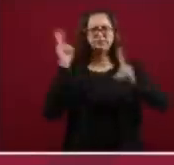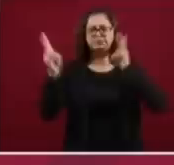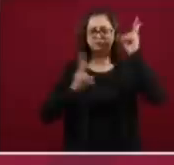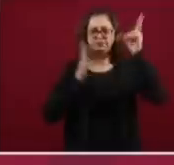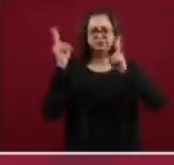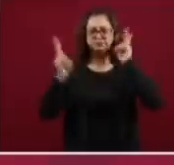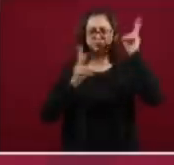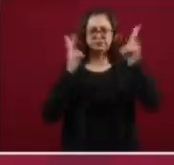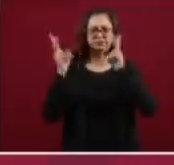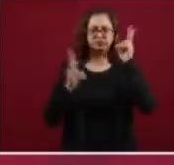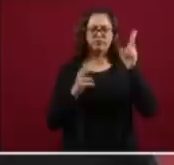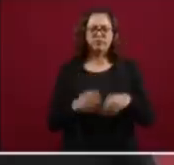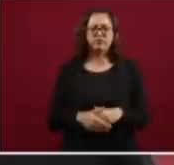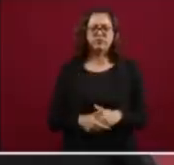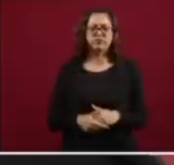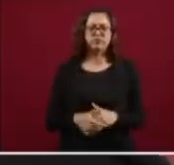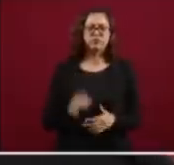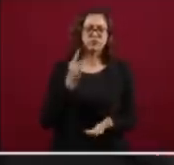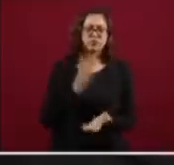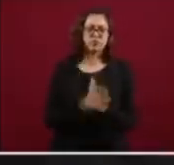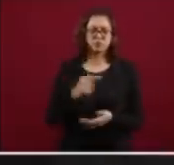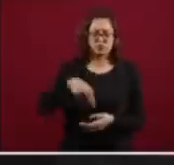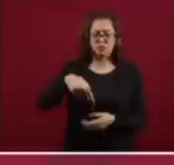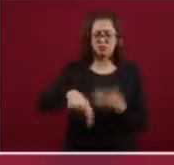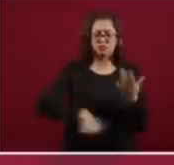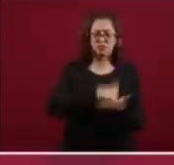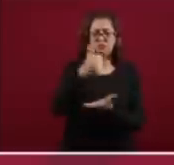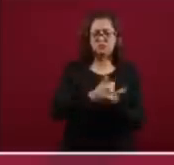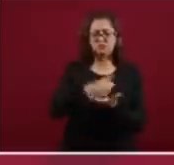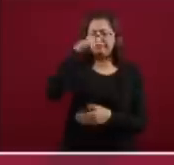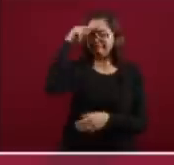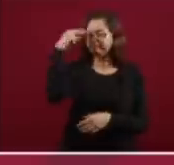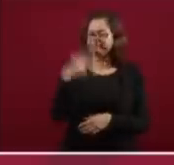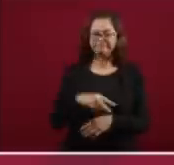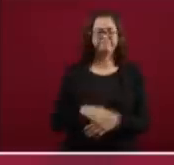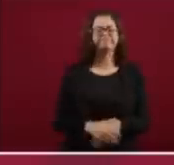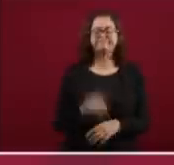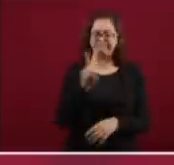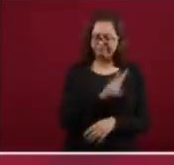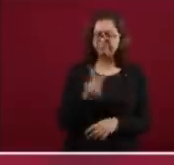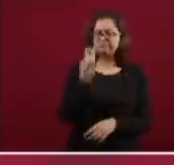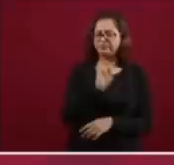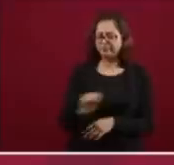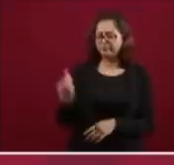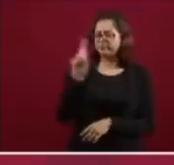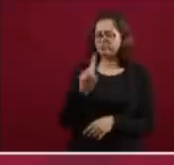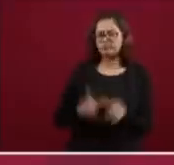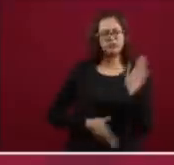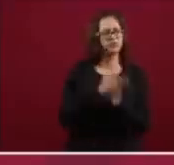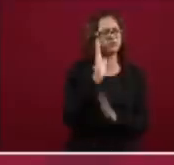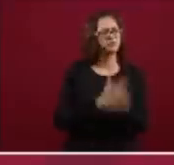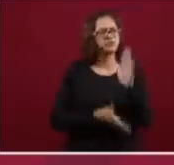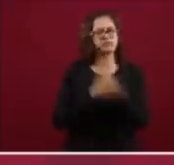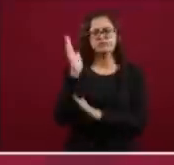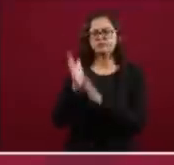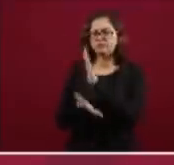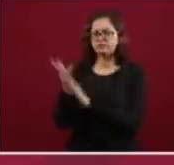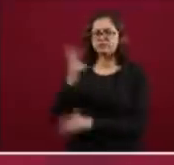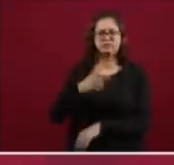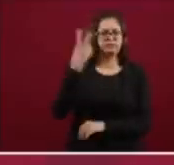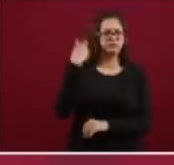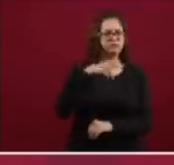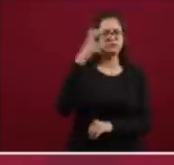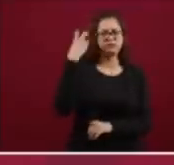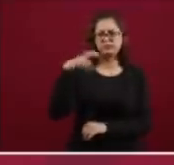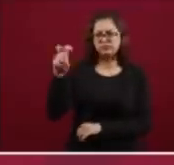no estar sólo aquí sino los fines de semana a recorrer el país ya las tardes y